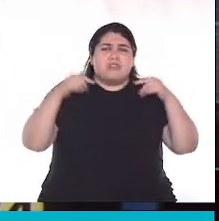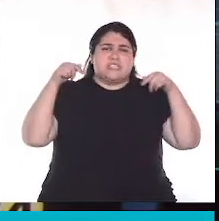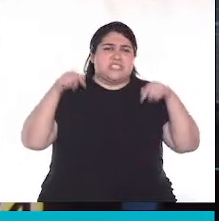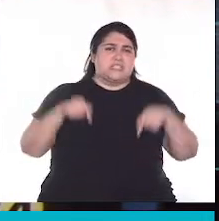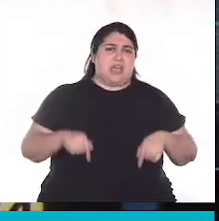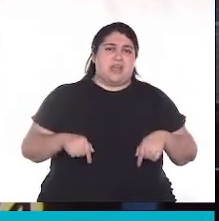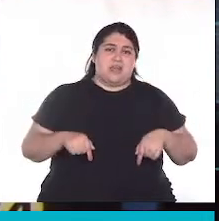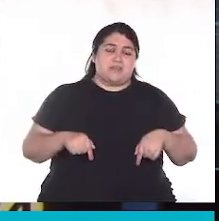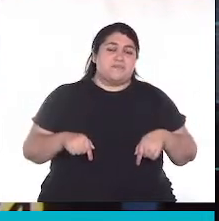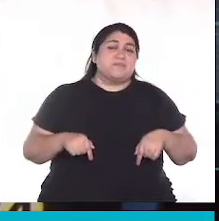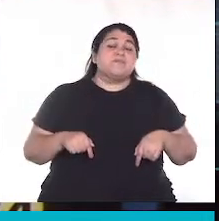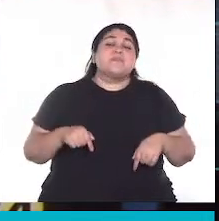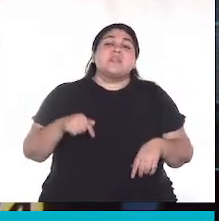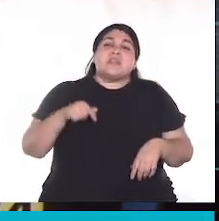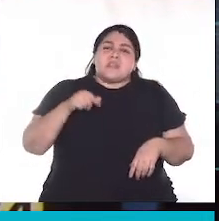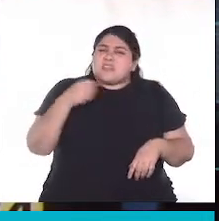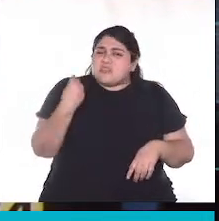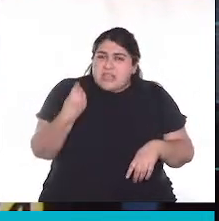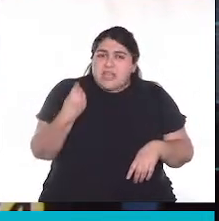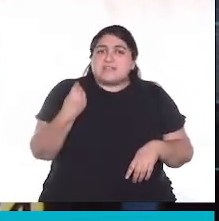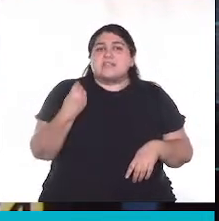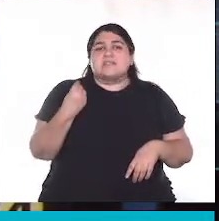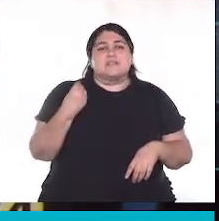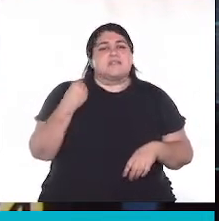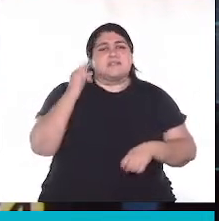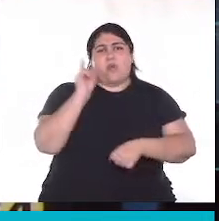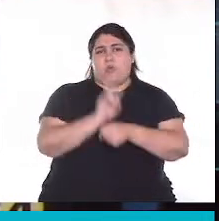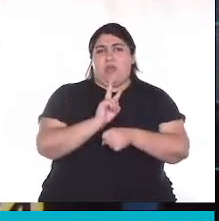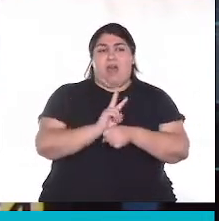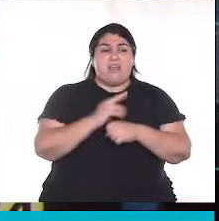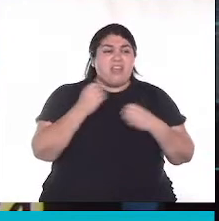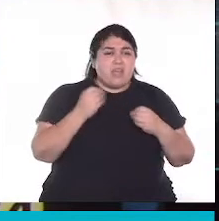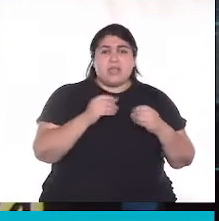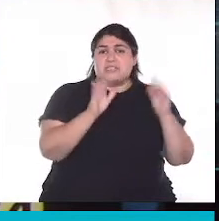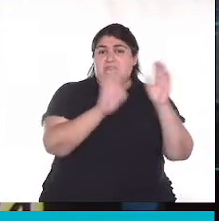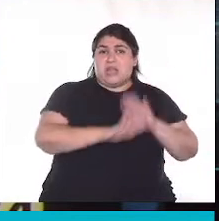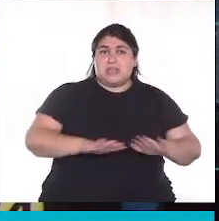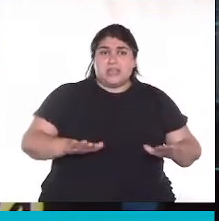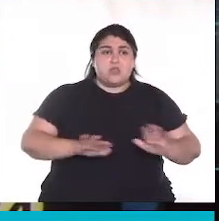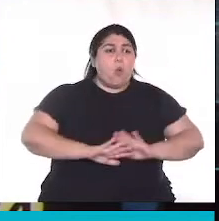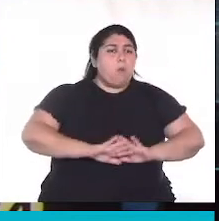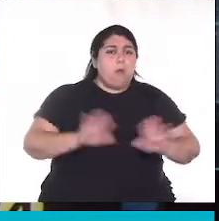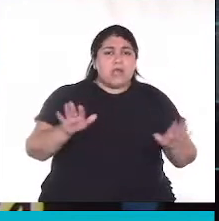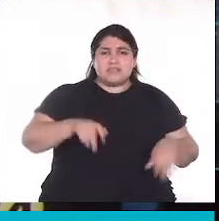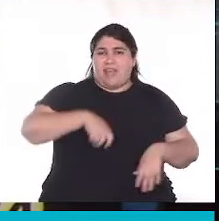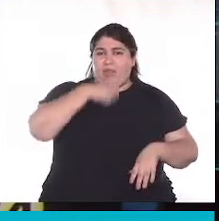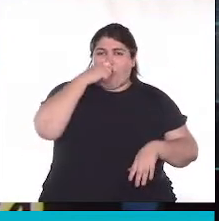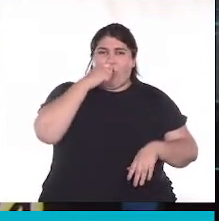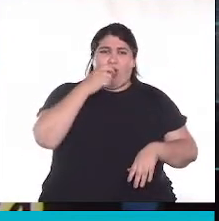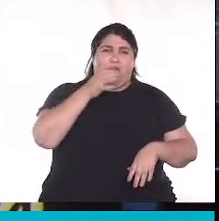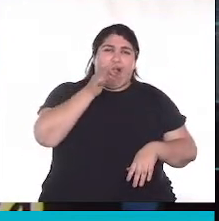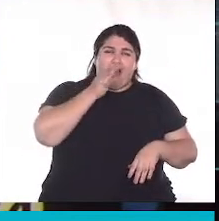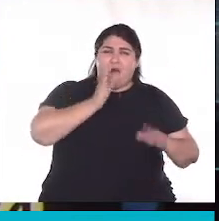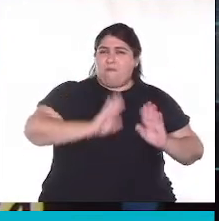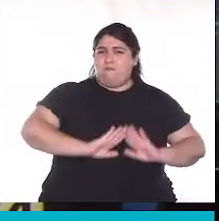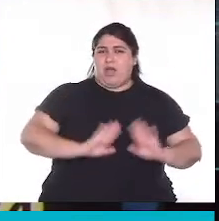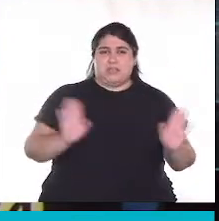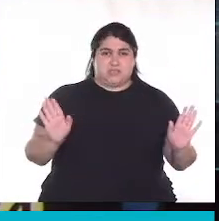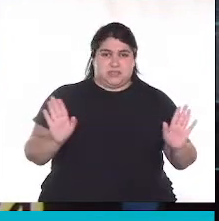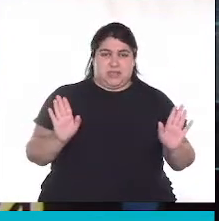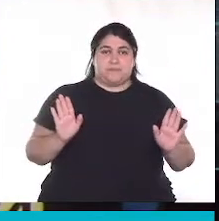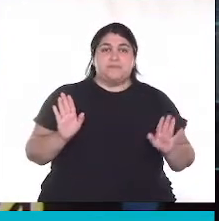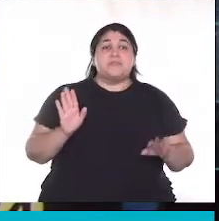evitar que cada vez haya más pibes entrando en el flagelo de la droga. Y que